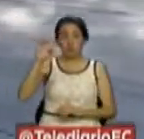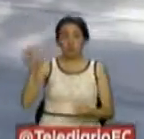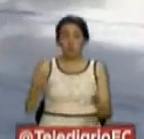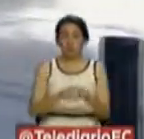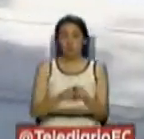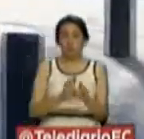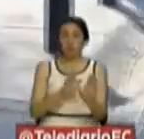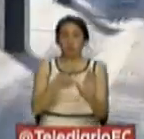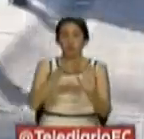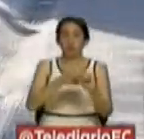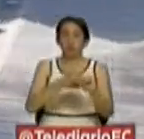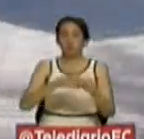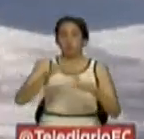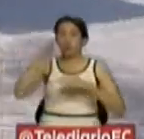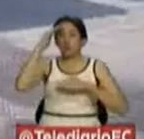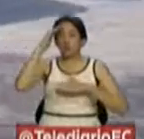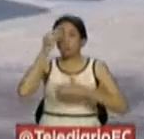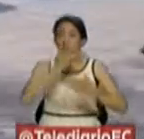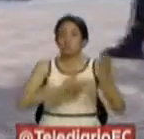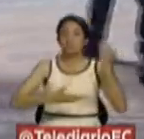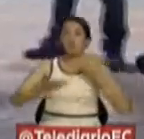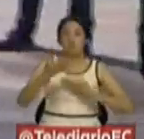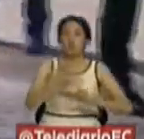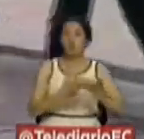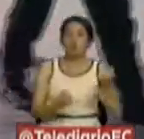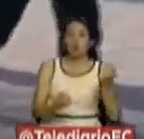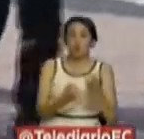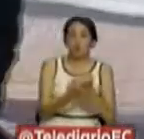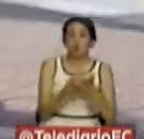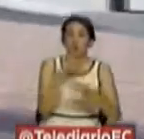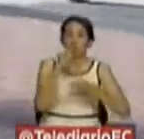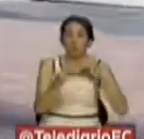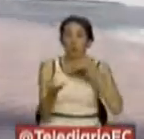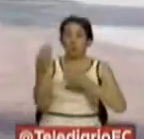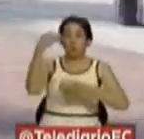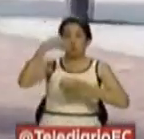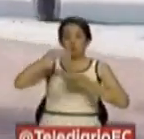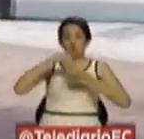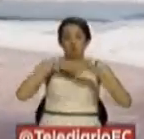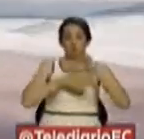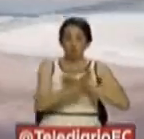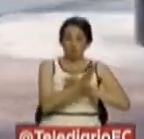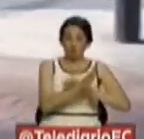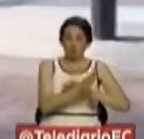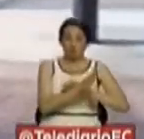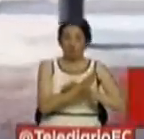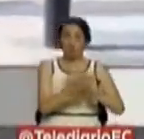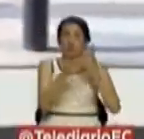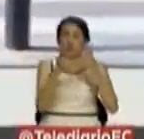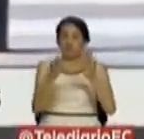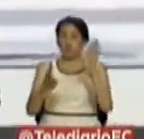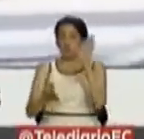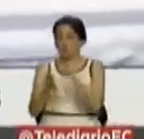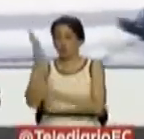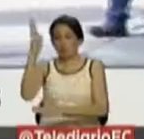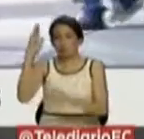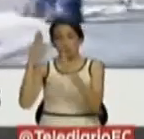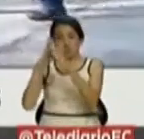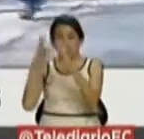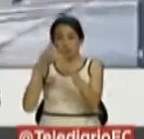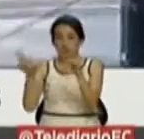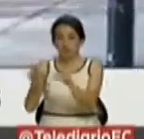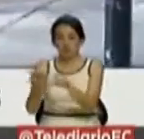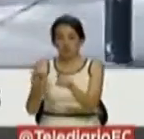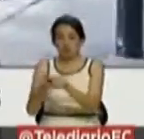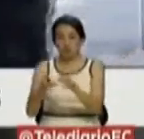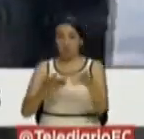nuestro personal policial que está colaborando al ingreso y a la salida de los estudiantes para evitar cualquier desmán, cualquier... ¿Se han